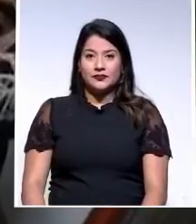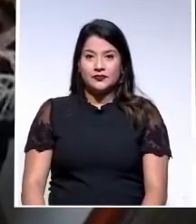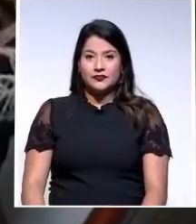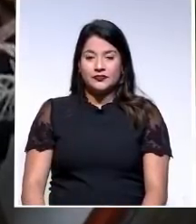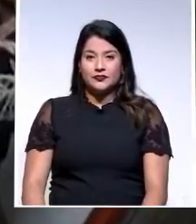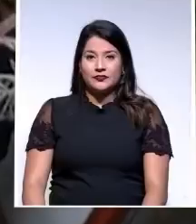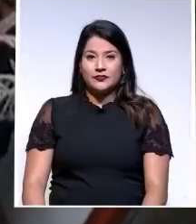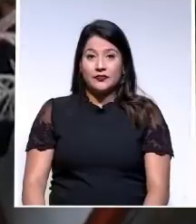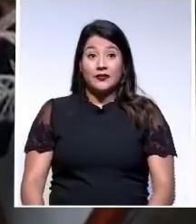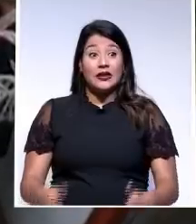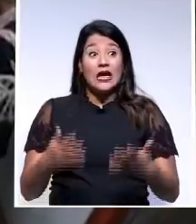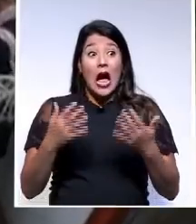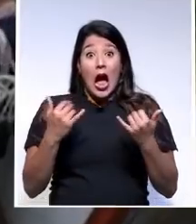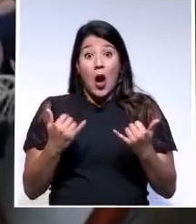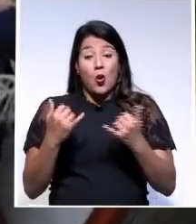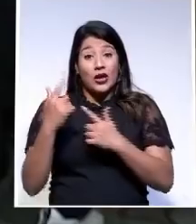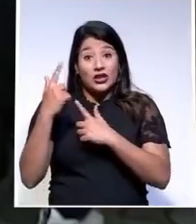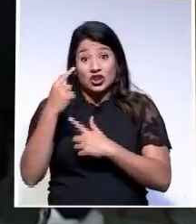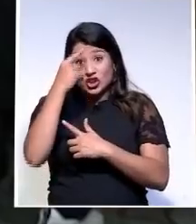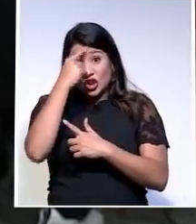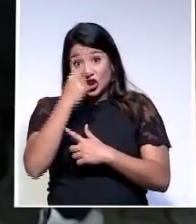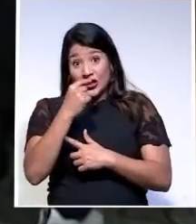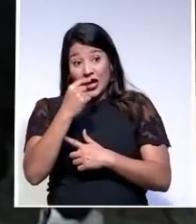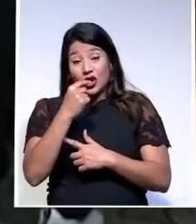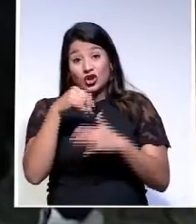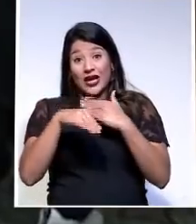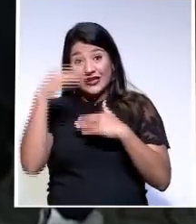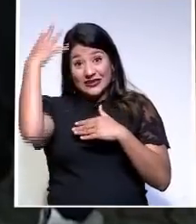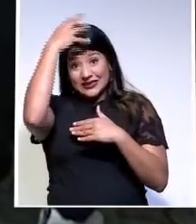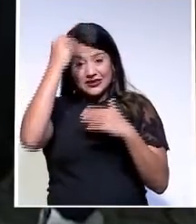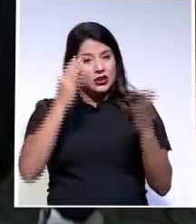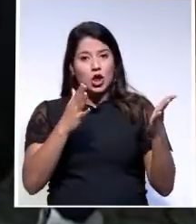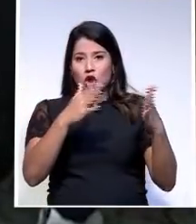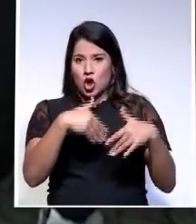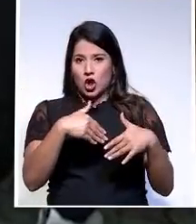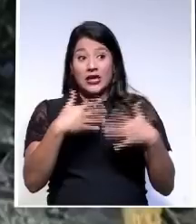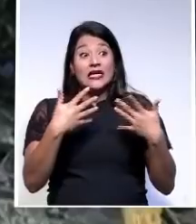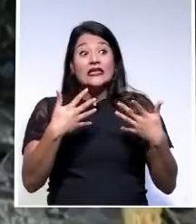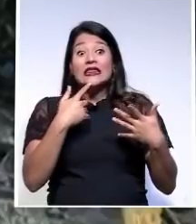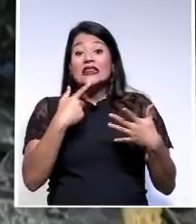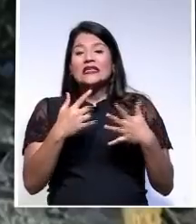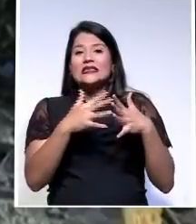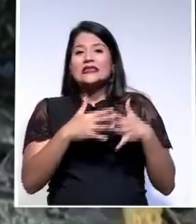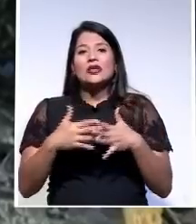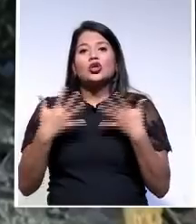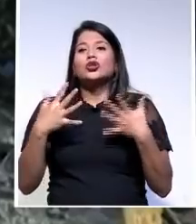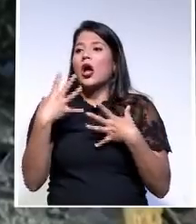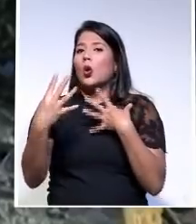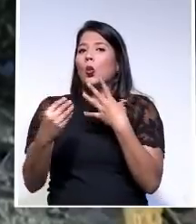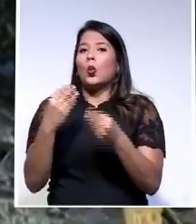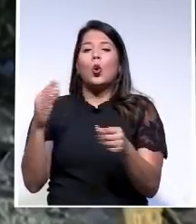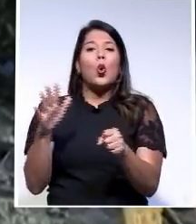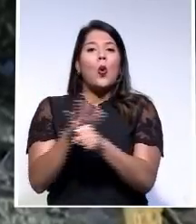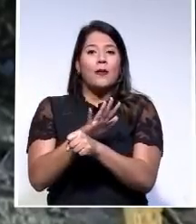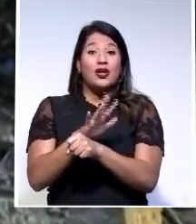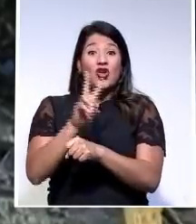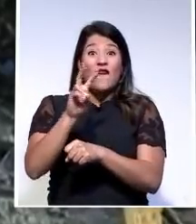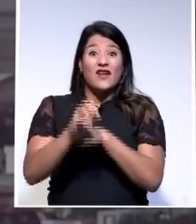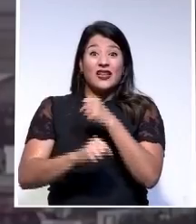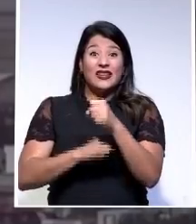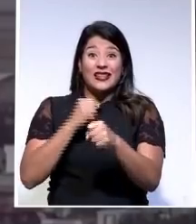Ya no quedan soldados estadounidenses en Afganistán. El Pentágono ha confirmado que se ha completado la retirada total tras 20 años de